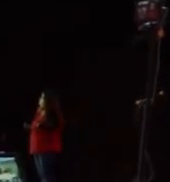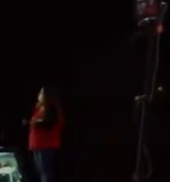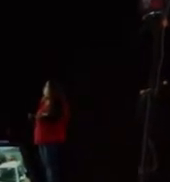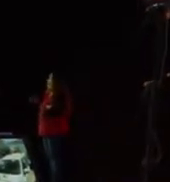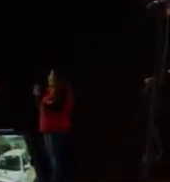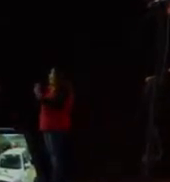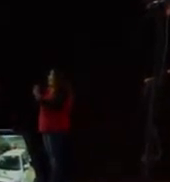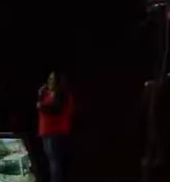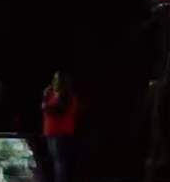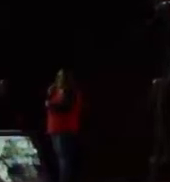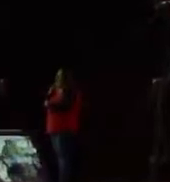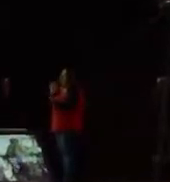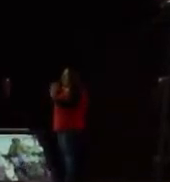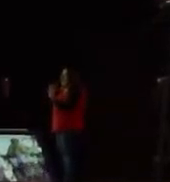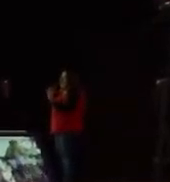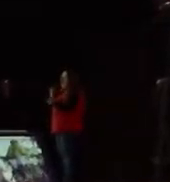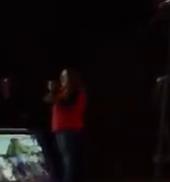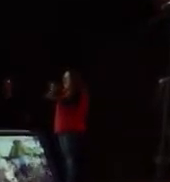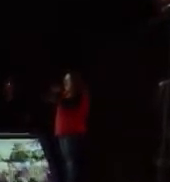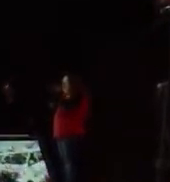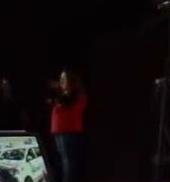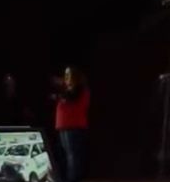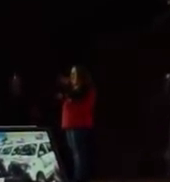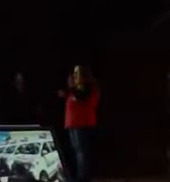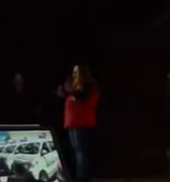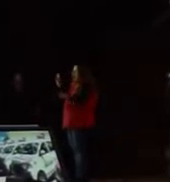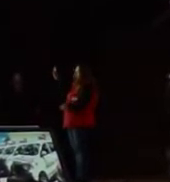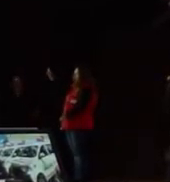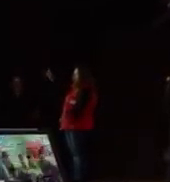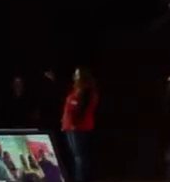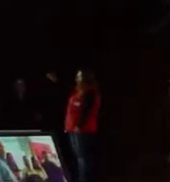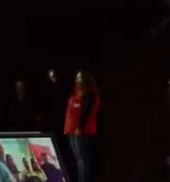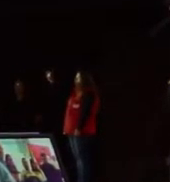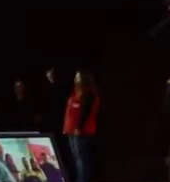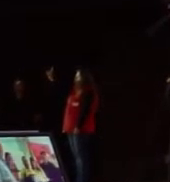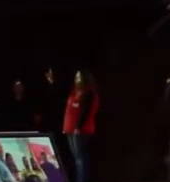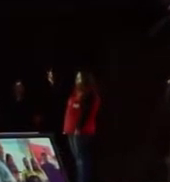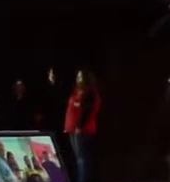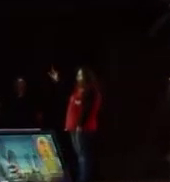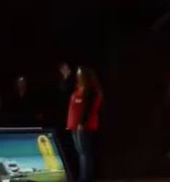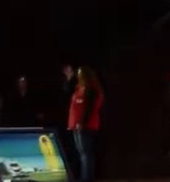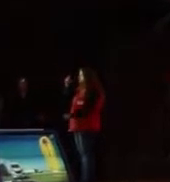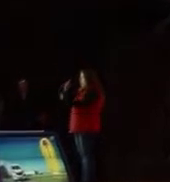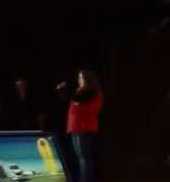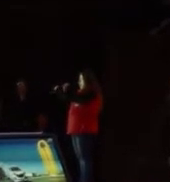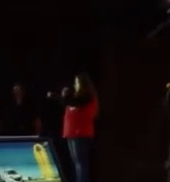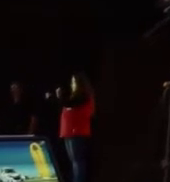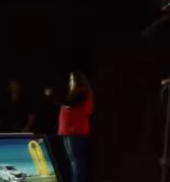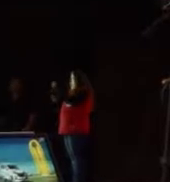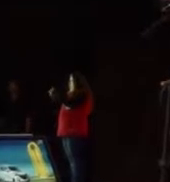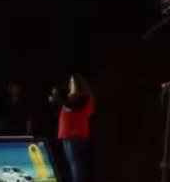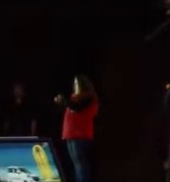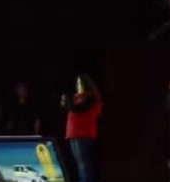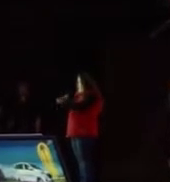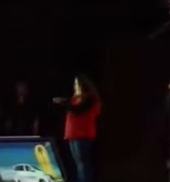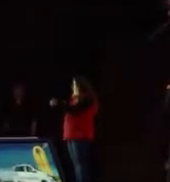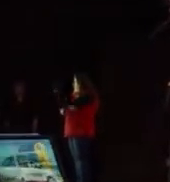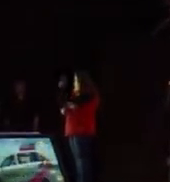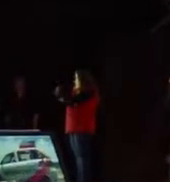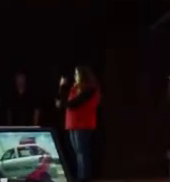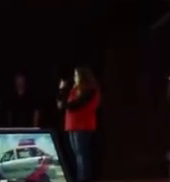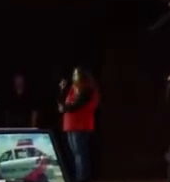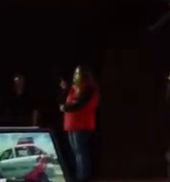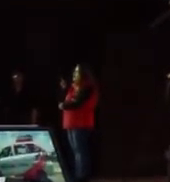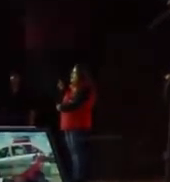sordera, ha sido sin duda nuestro programa UNEDIF. Por ello, en el presente año, arrancamos el programa en Torreón